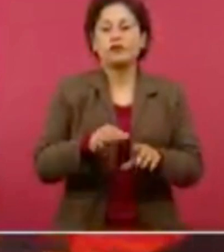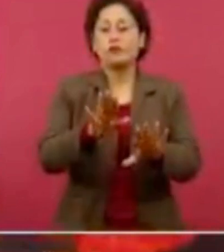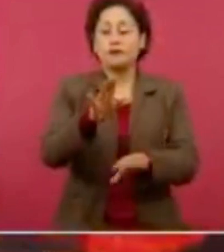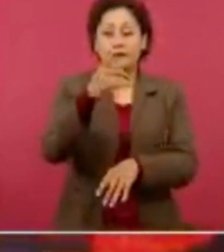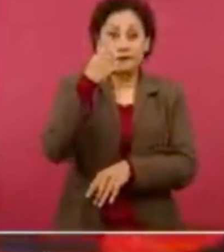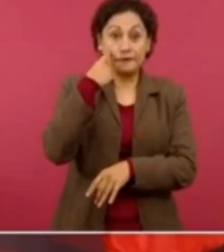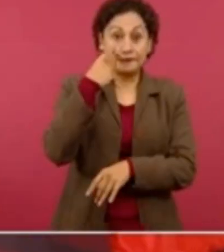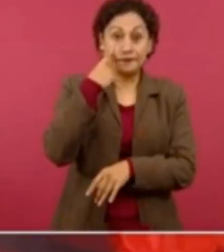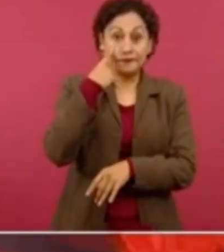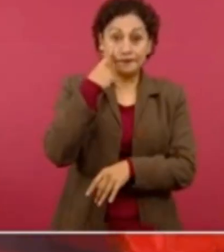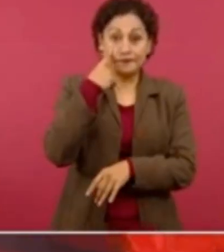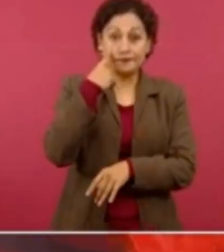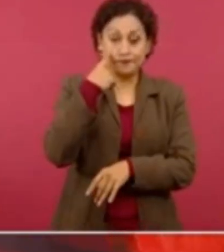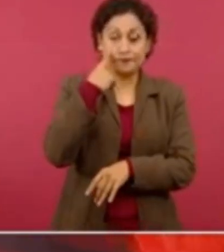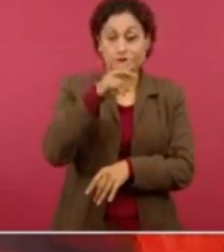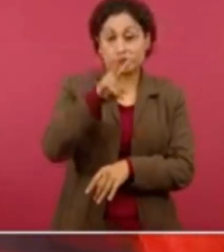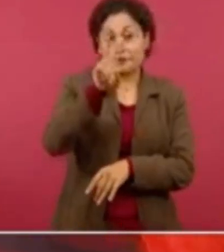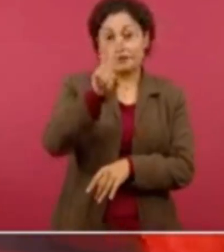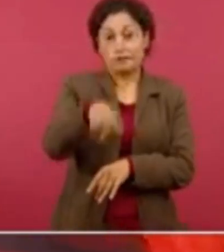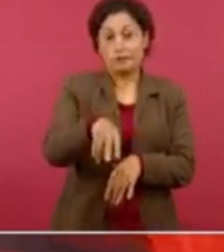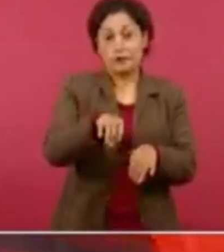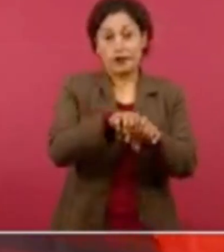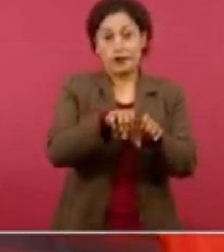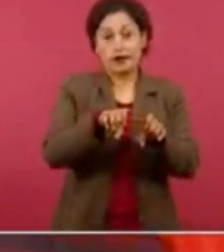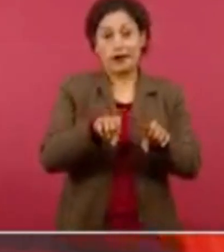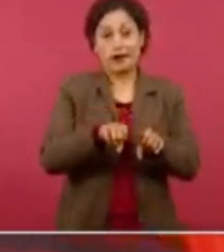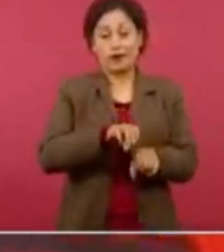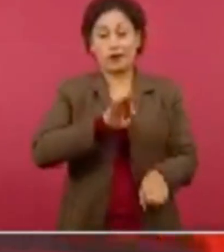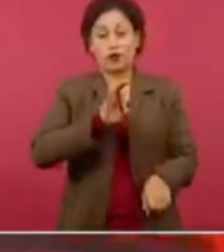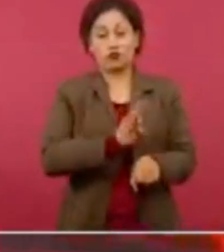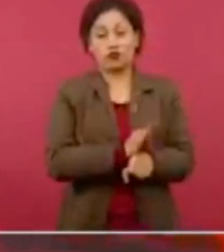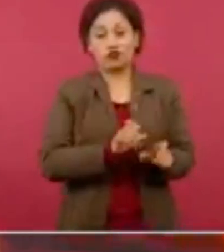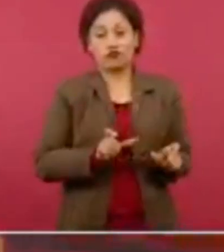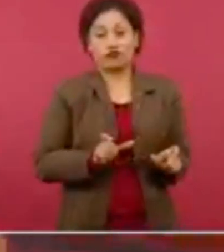los del servicio secreto que